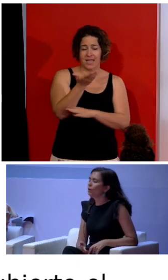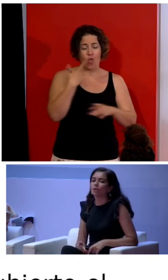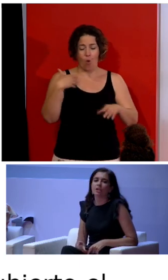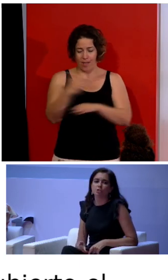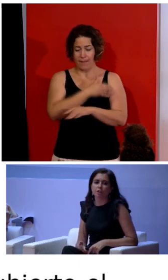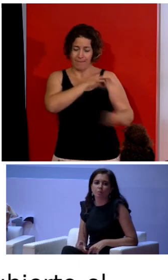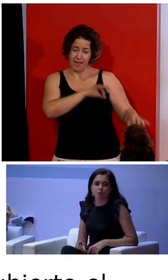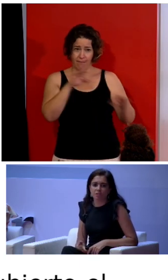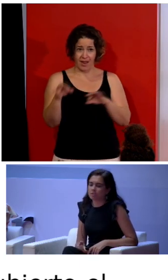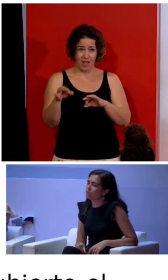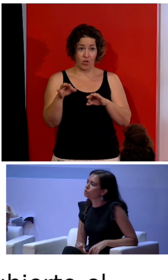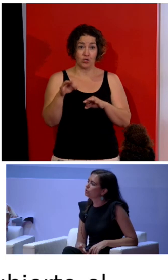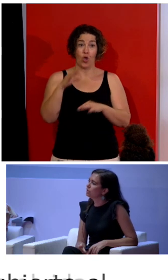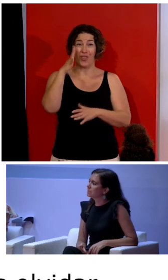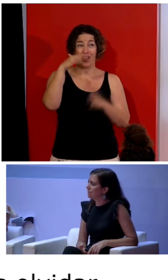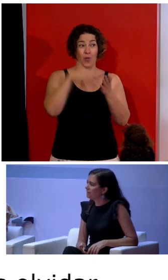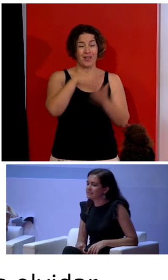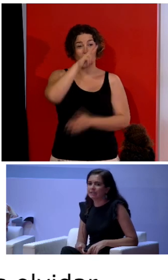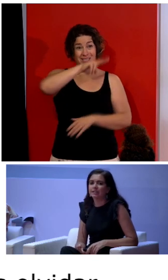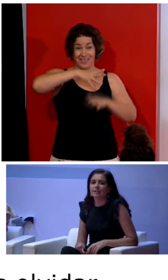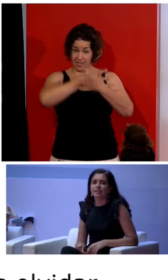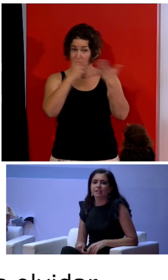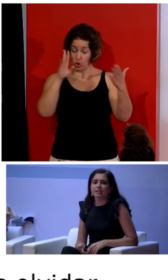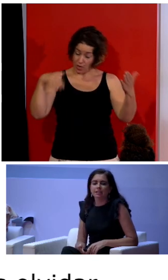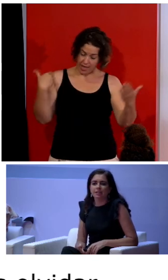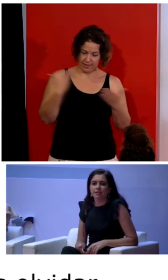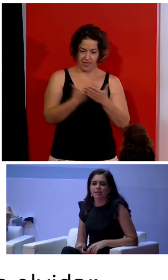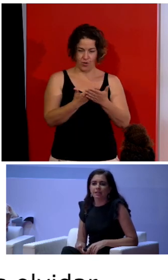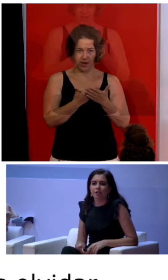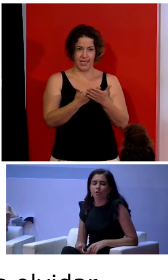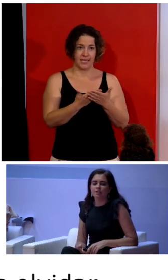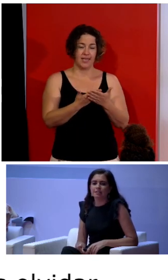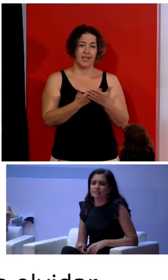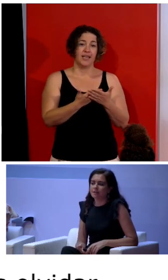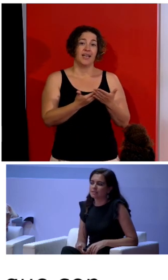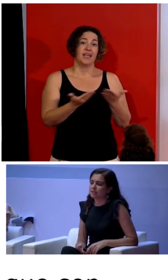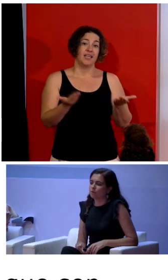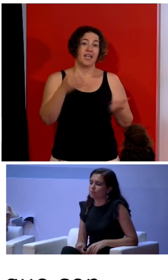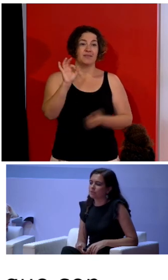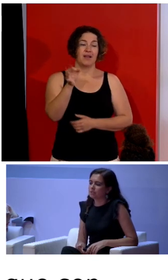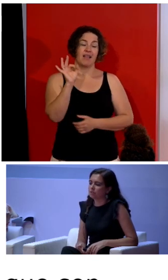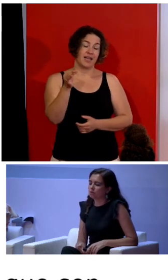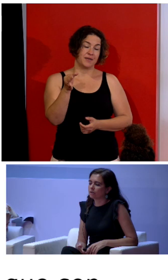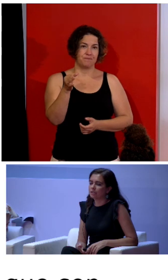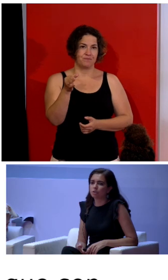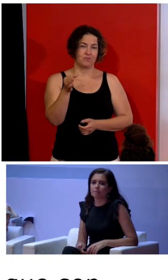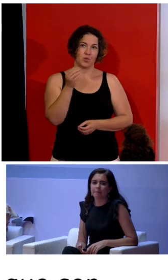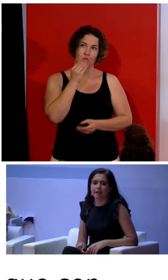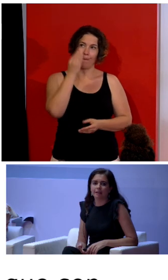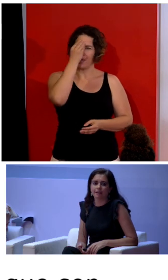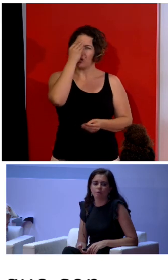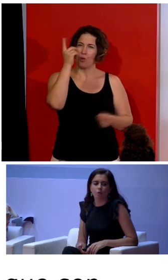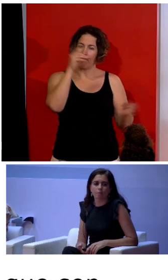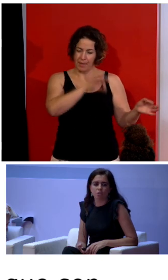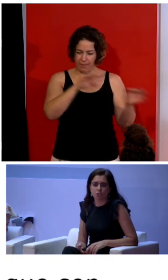preparado, que son 5.218 hasta la fecha. Y lo que sí es verdad es que, bueno, pues yo creo que el hecho de